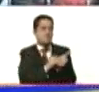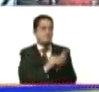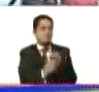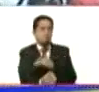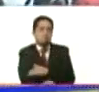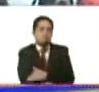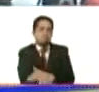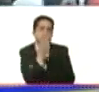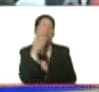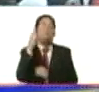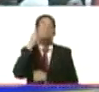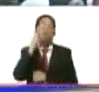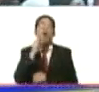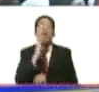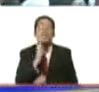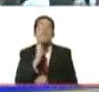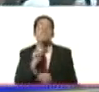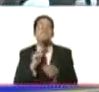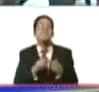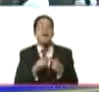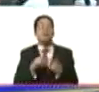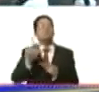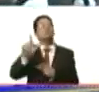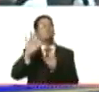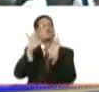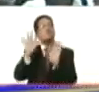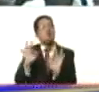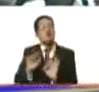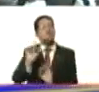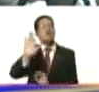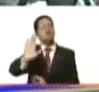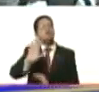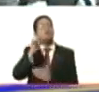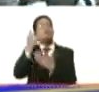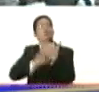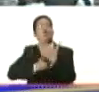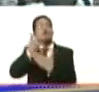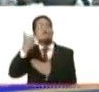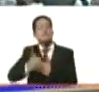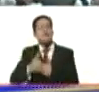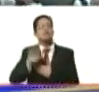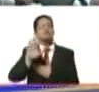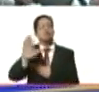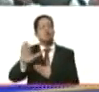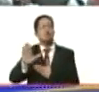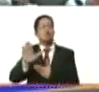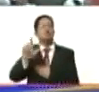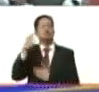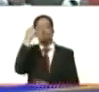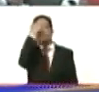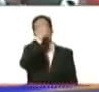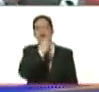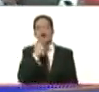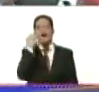de Bolívar, de su imagen, de su pensamiento, de su proyecto, de su fuerza, de su rostro.